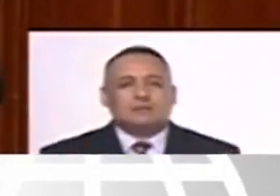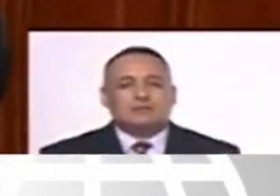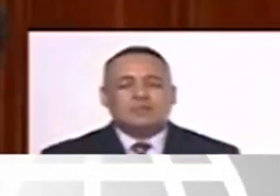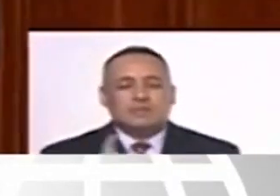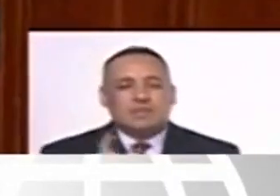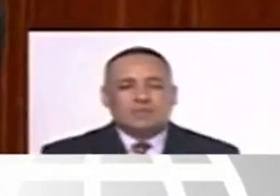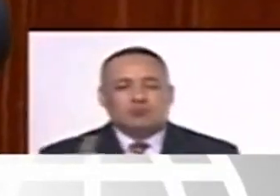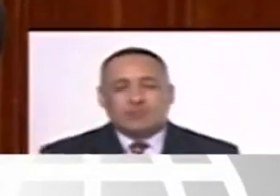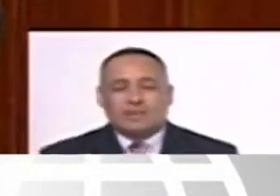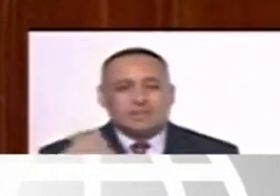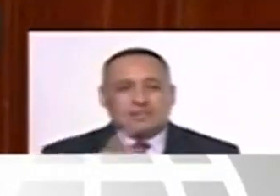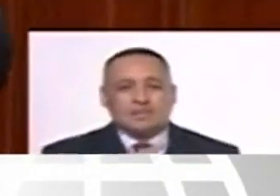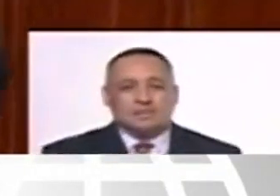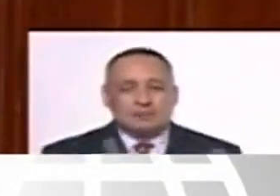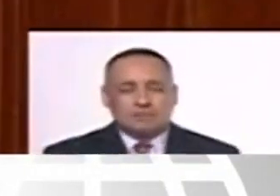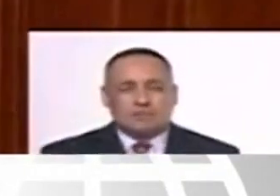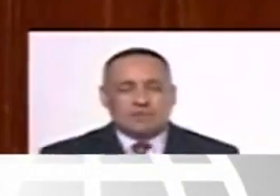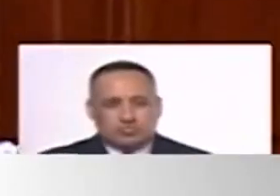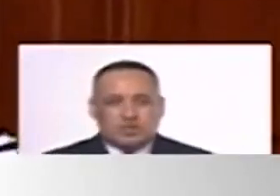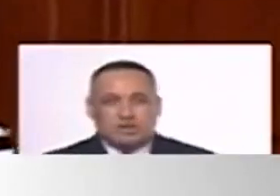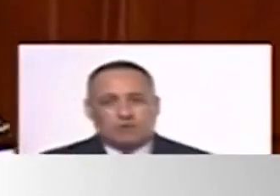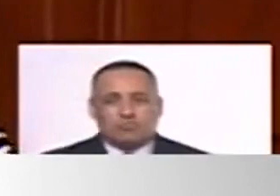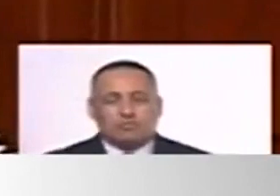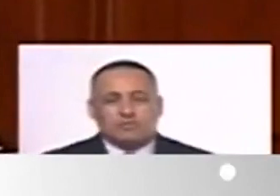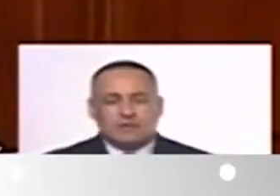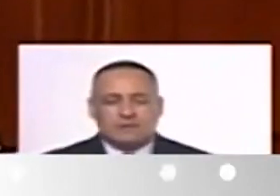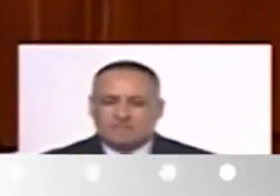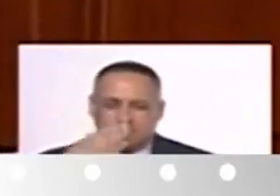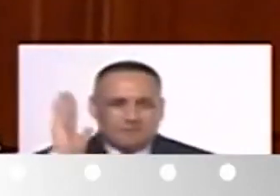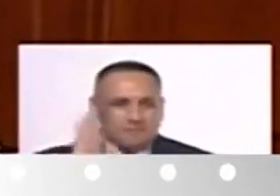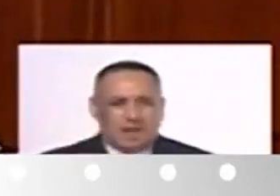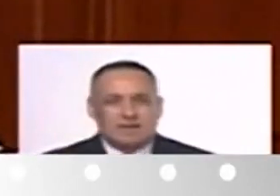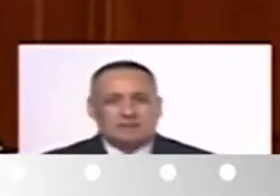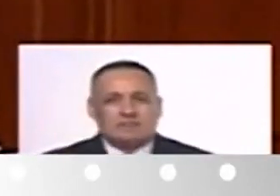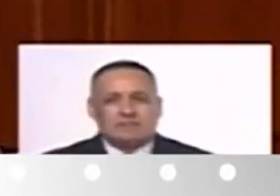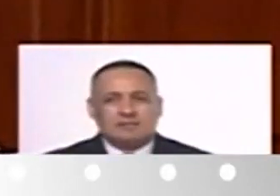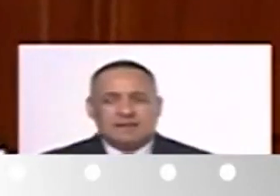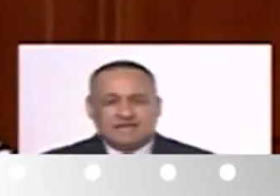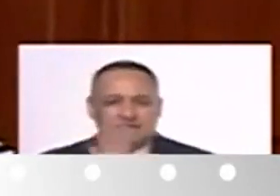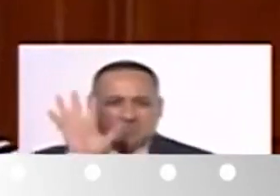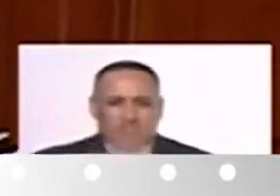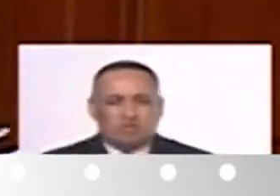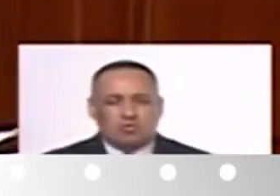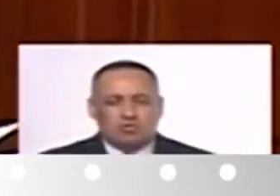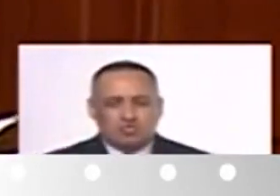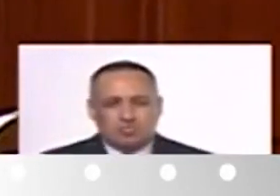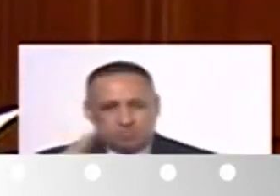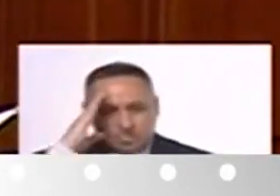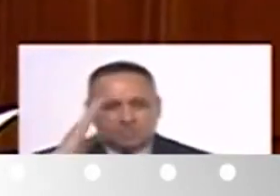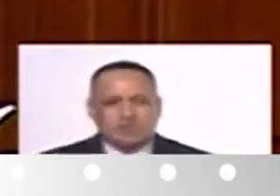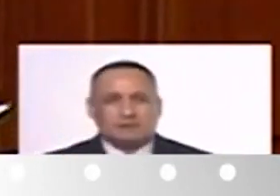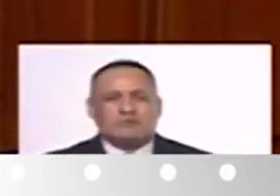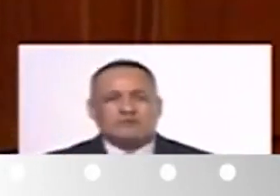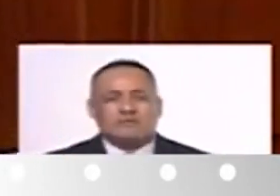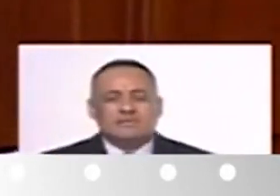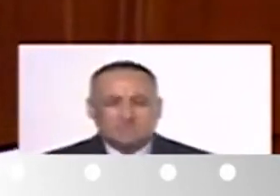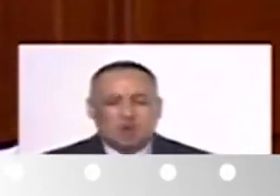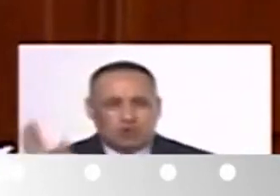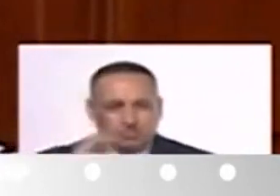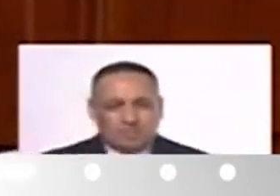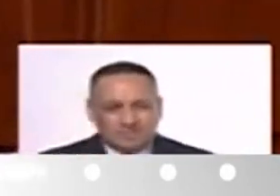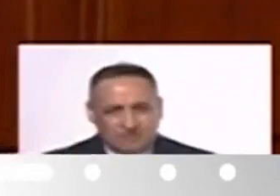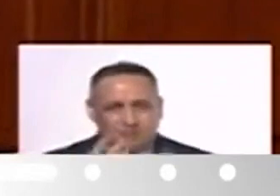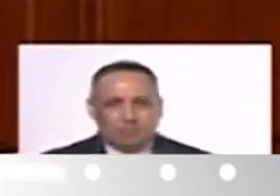de todos los ciudadanos connacionales de Puno. Deploro esta agresión contra la fuerza del orden. Y una vez